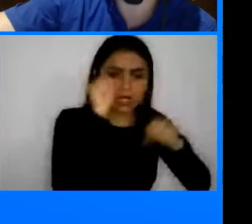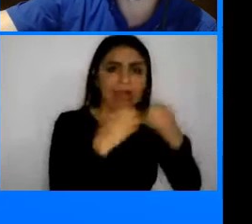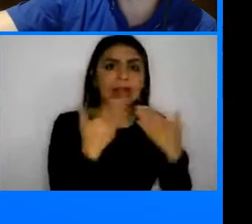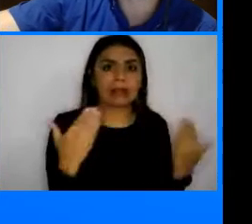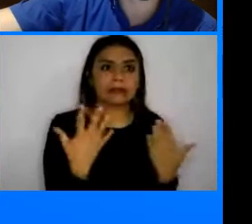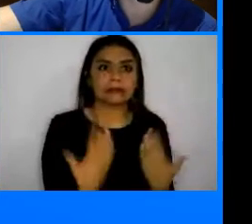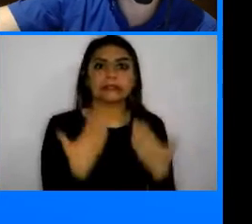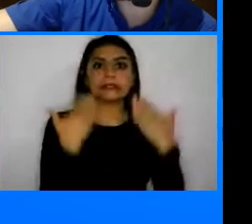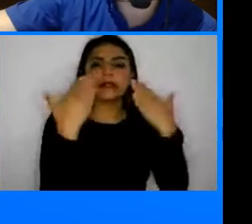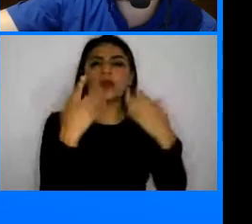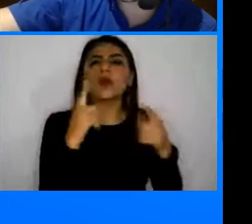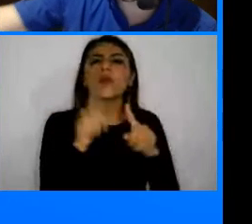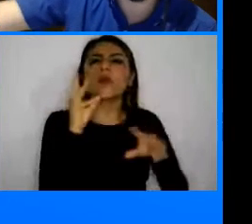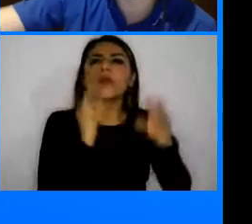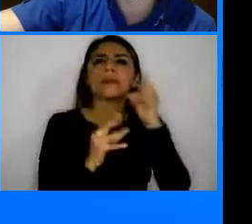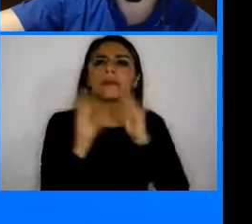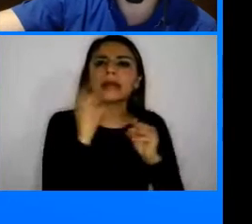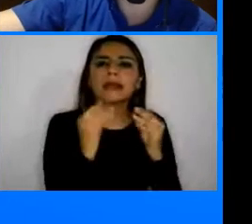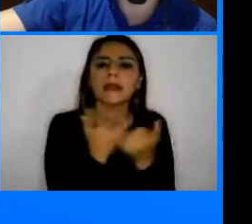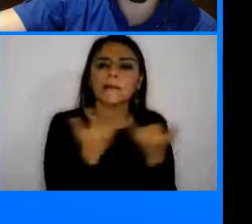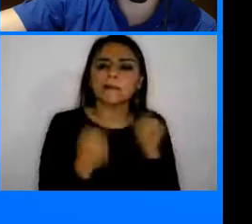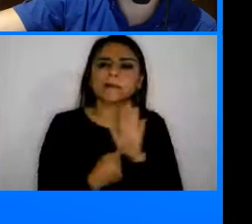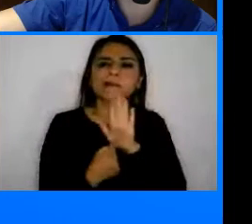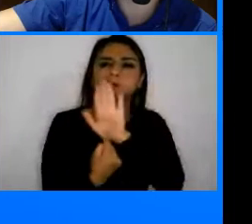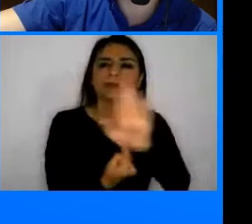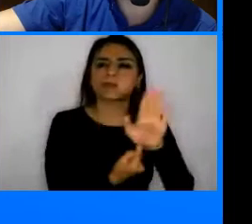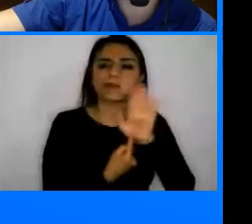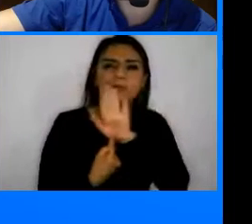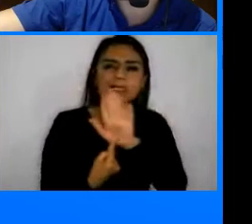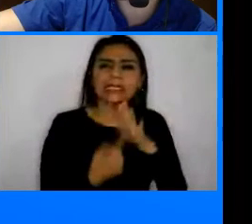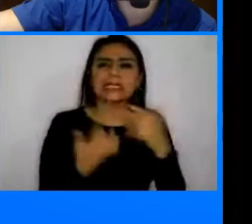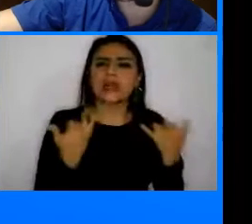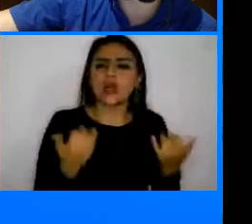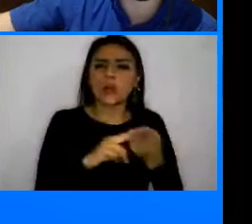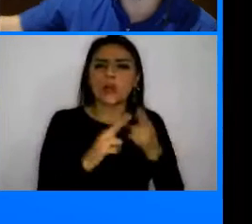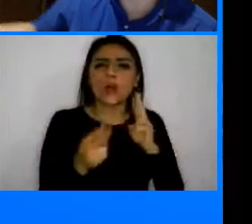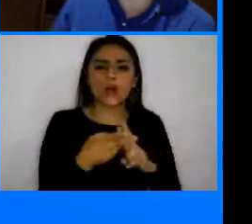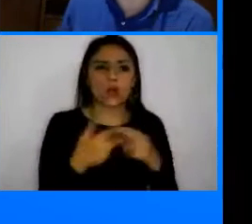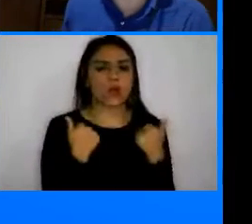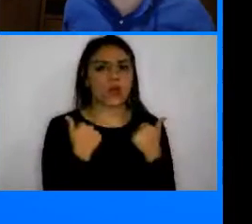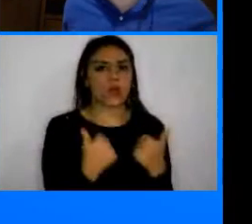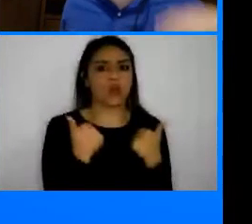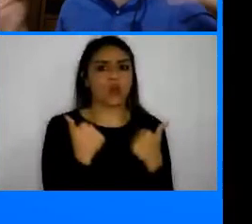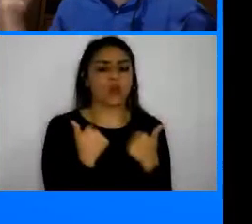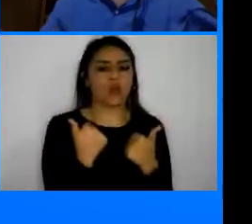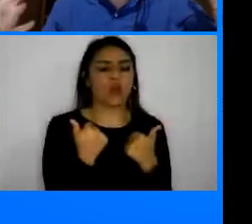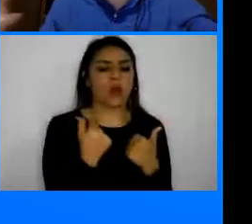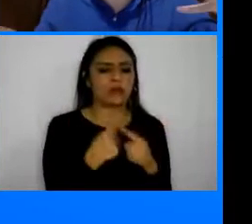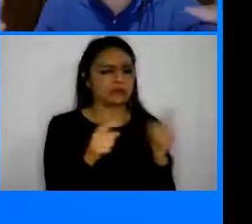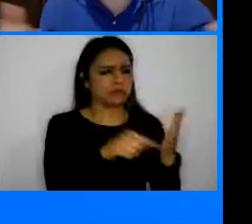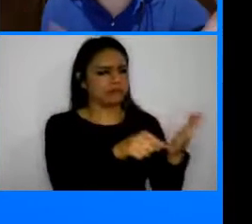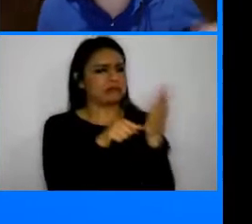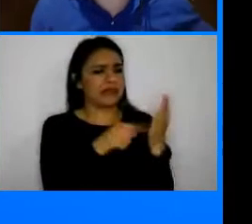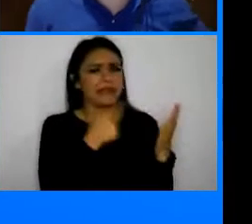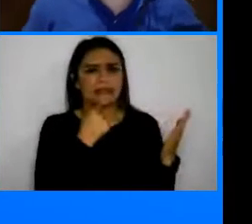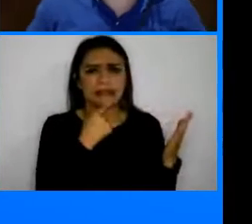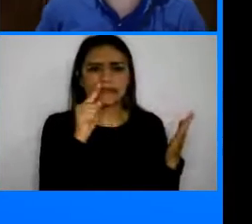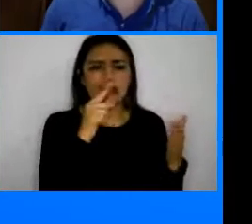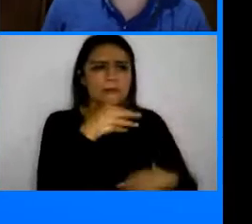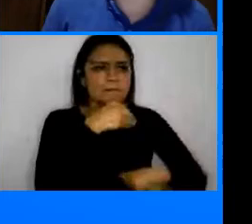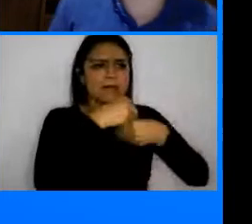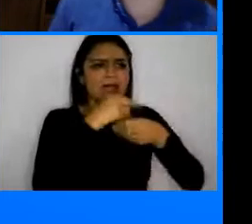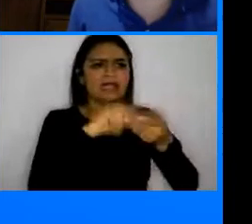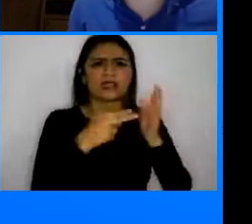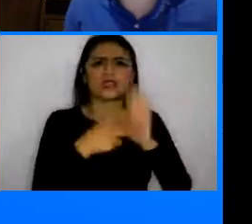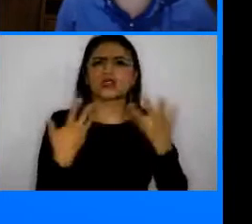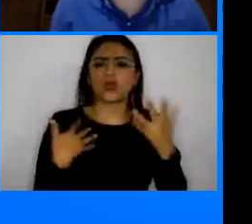bien como la experiencia presencial y también creo que se van a llevar una imagen muy distinta y complementaria de lo que yo les voy